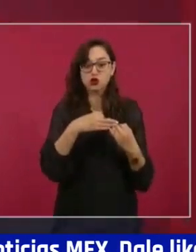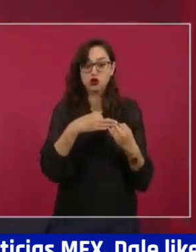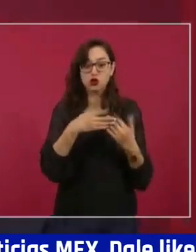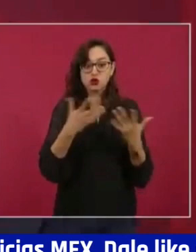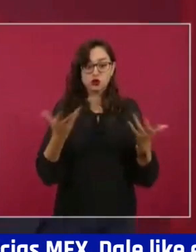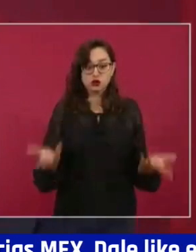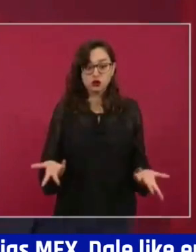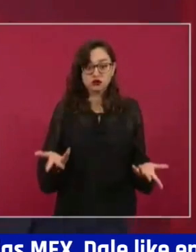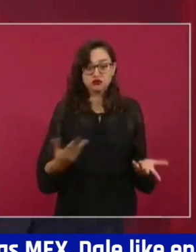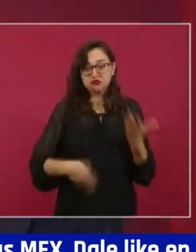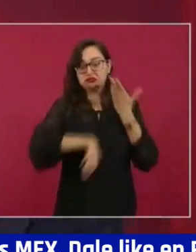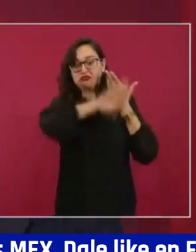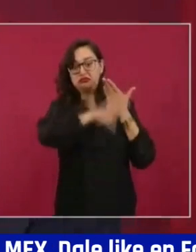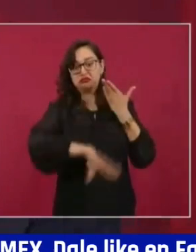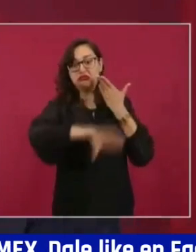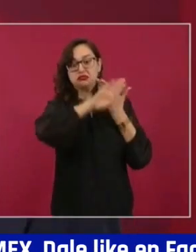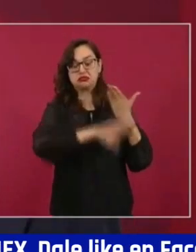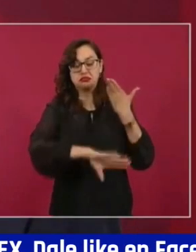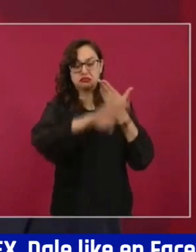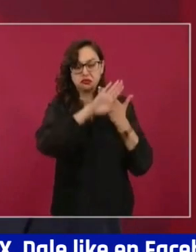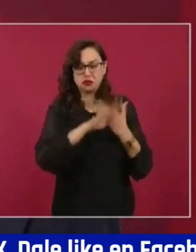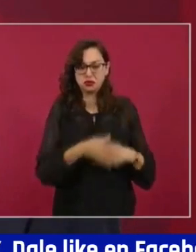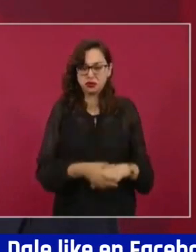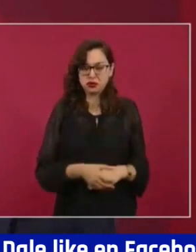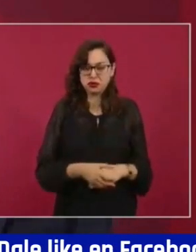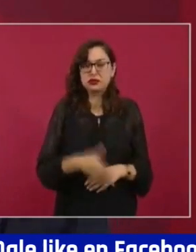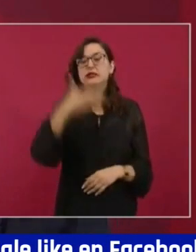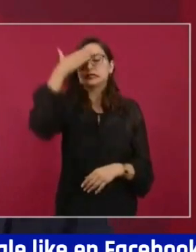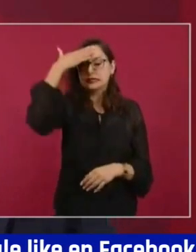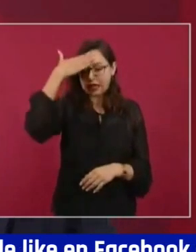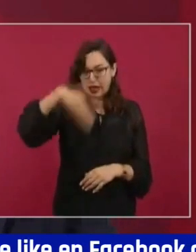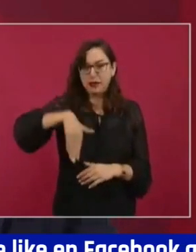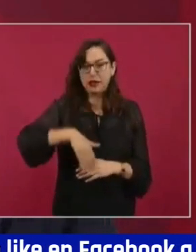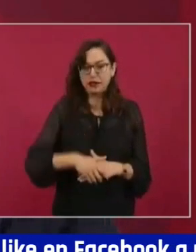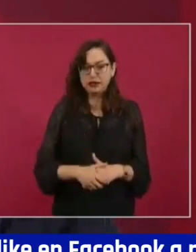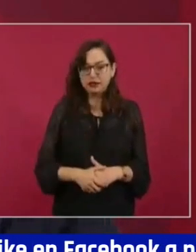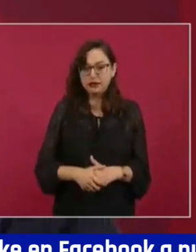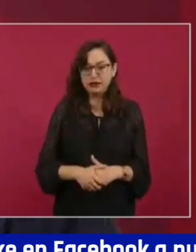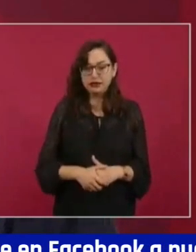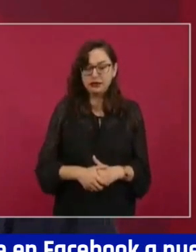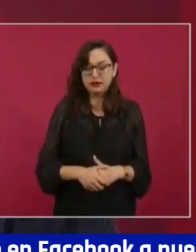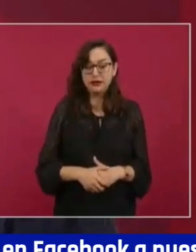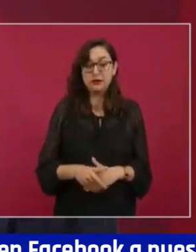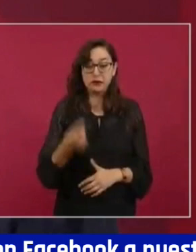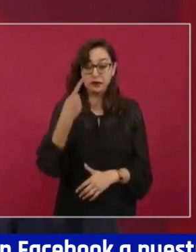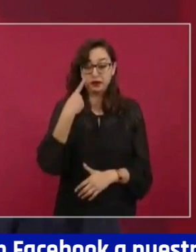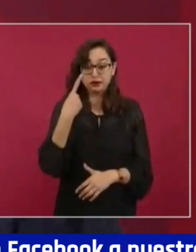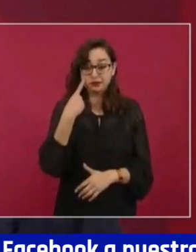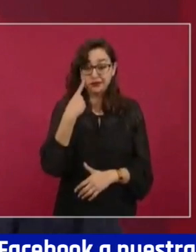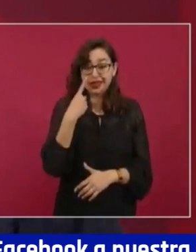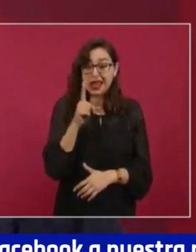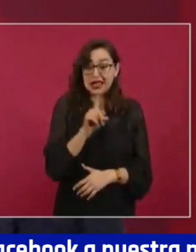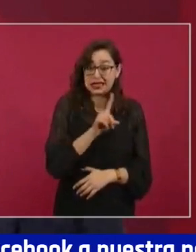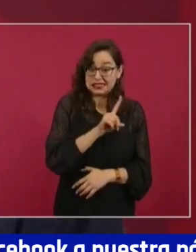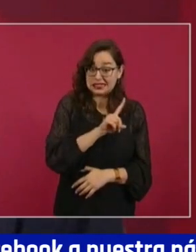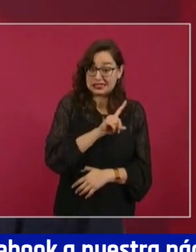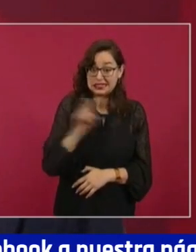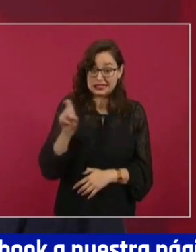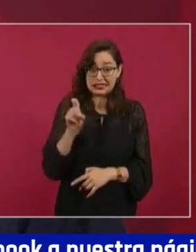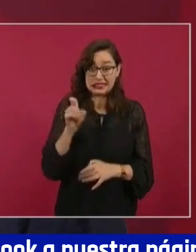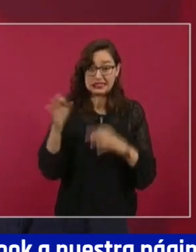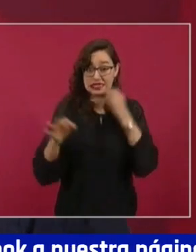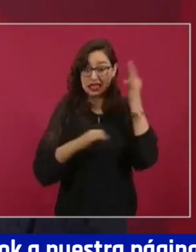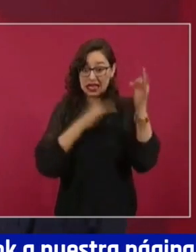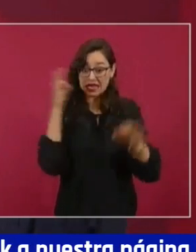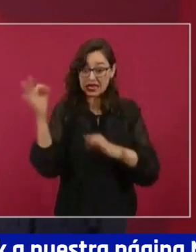Dice, no, ya no son los sobres amarillos, ahora son transferencias electrónicas y bueno, pues se empiezan a reír todos en la conferencia de prensa